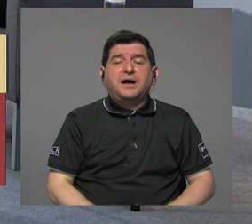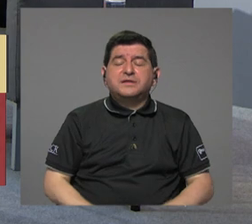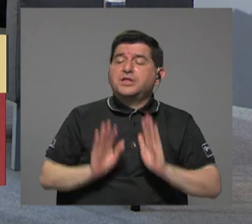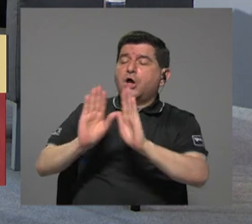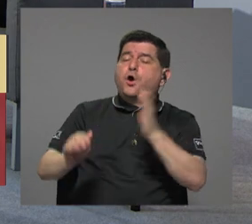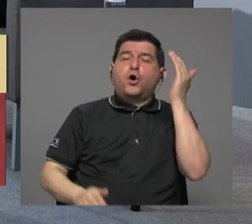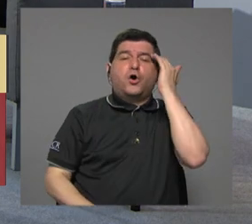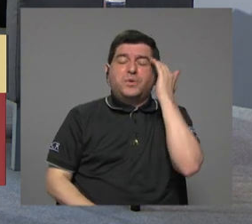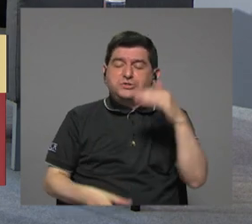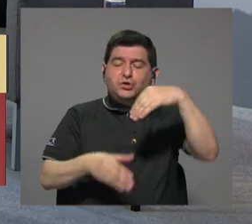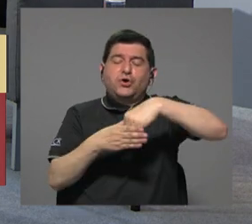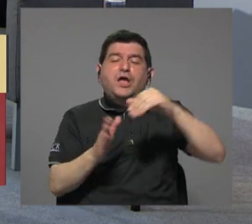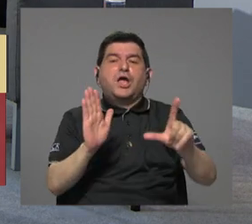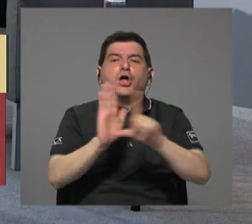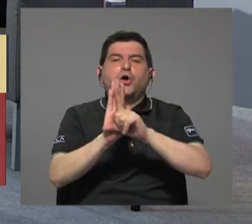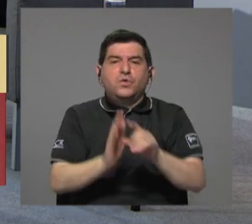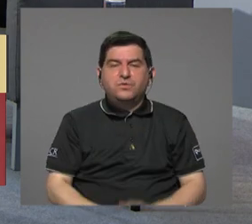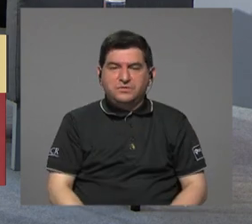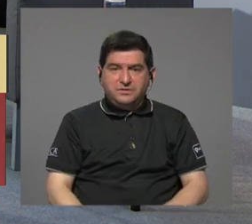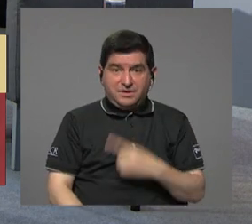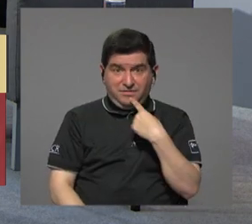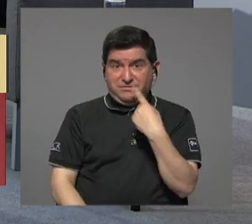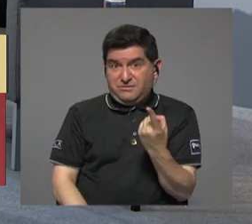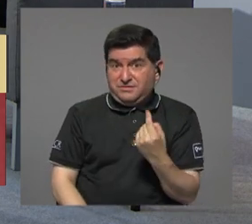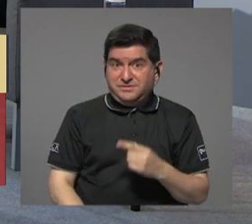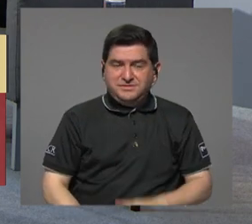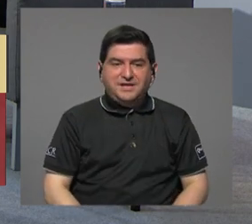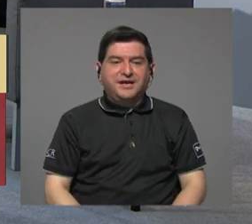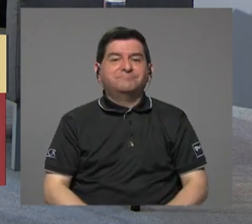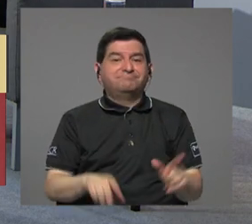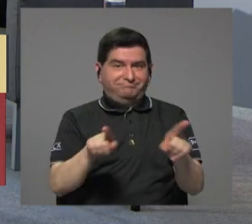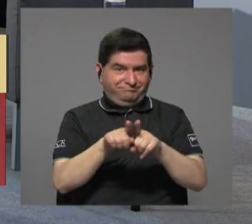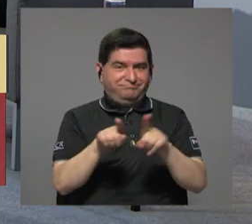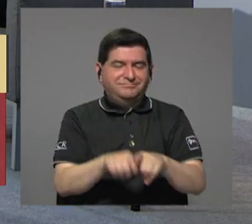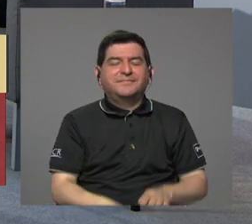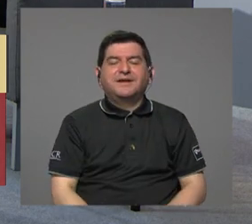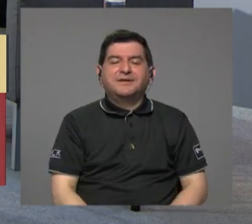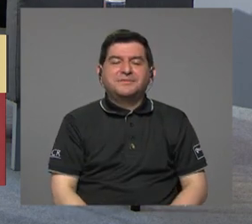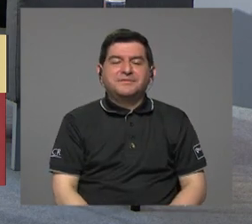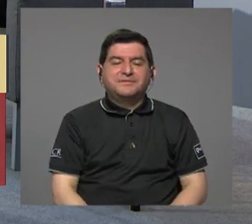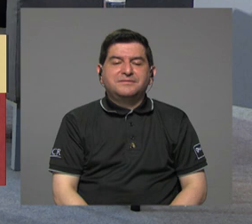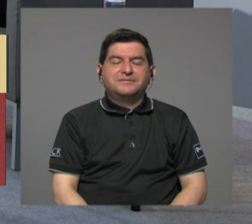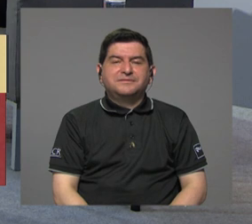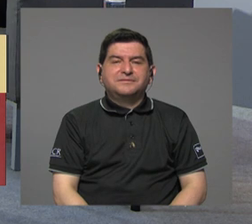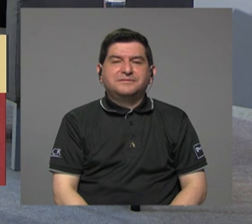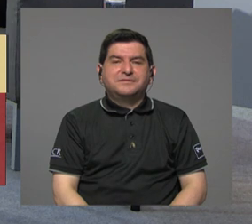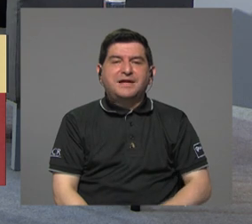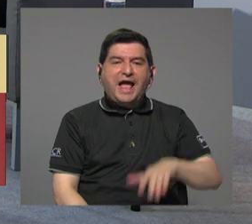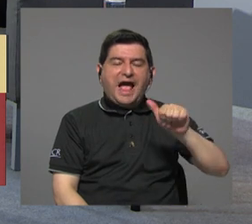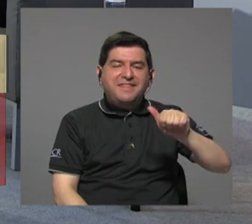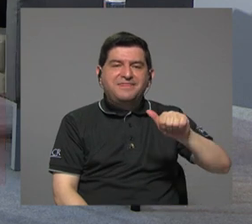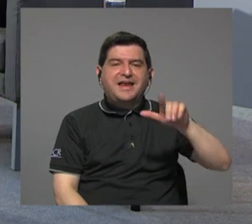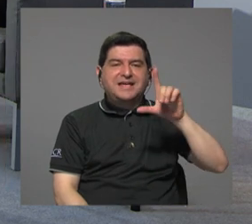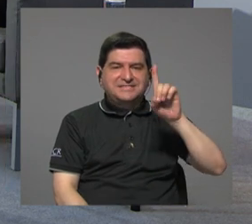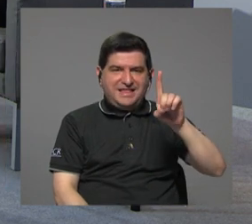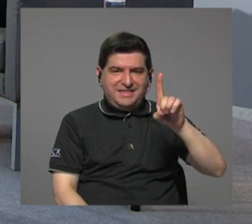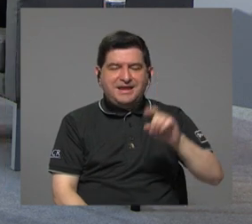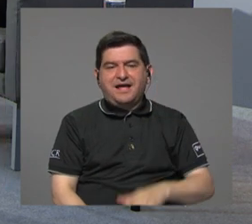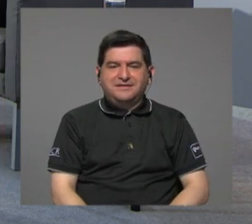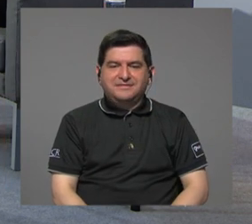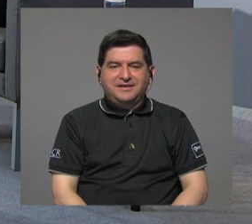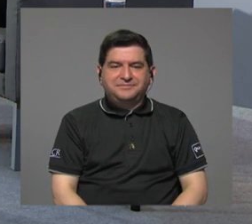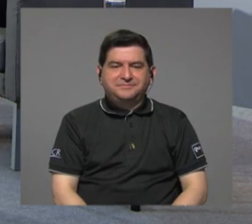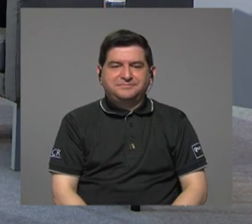conciencia de esta ley eso nos dice y también andrés dinart es be